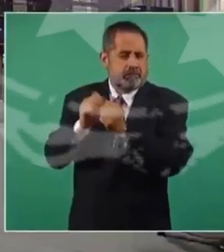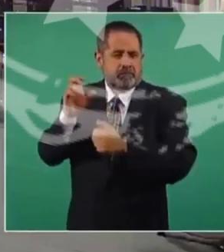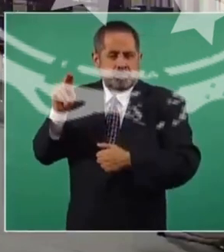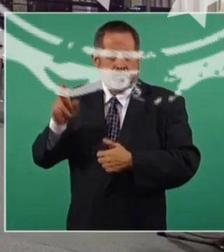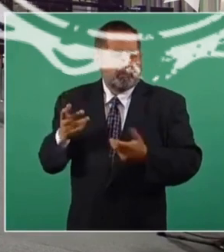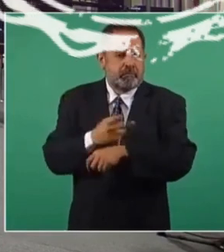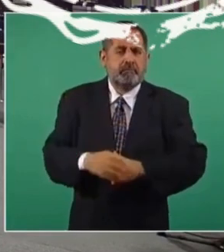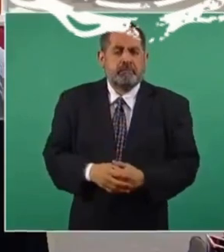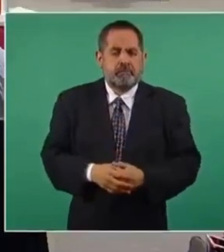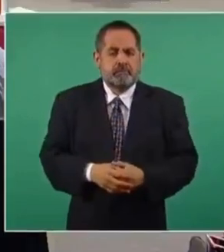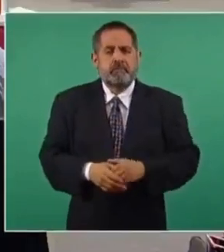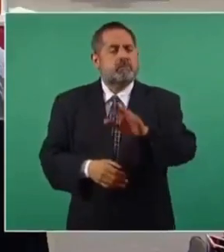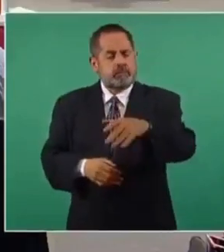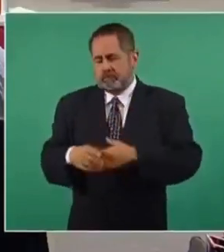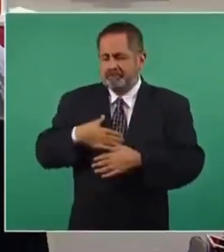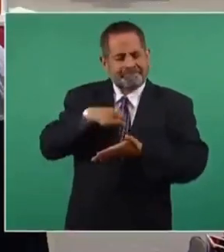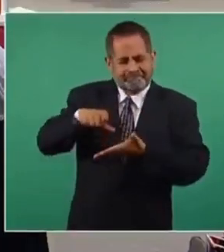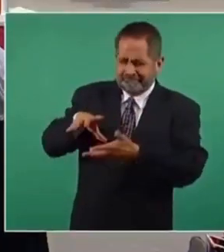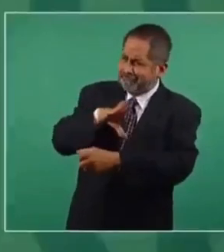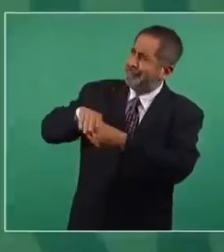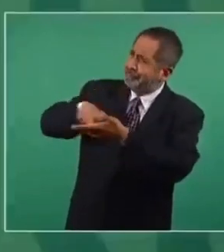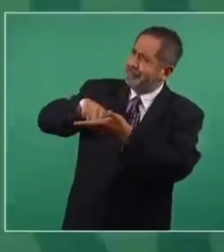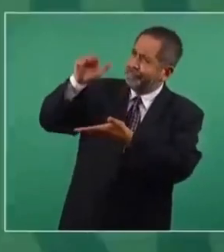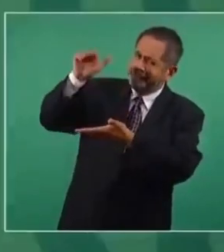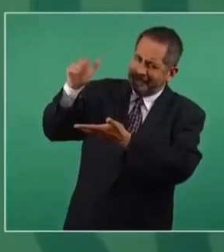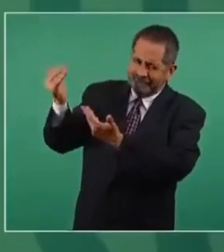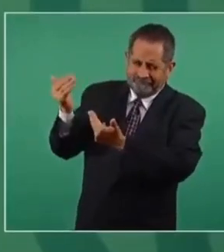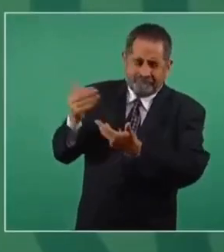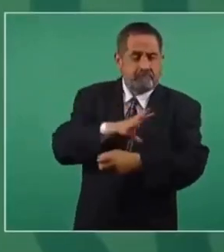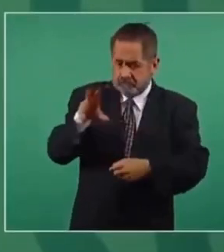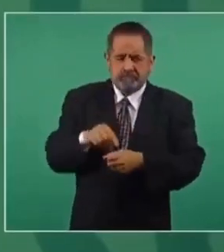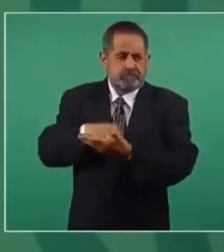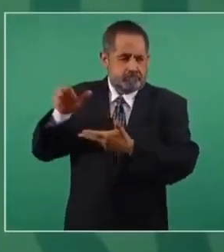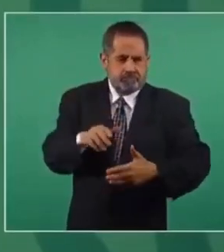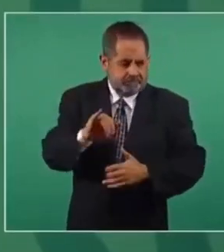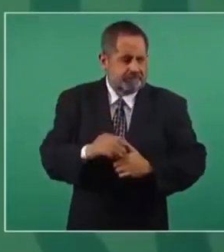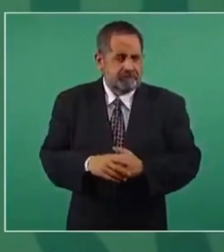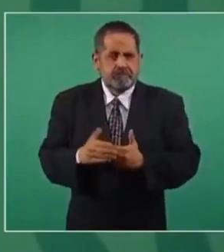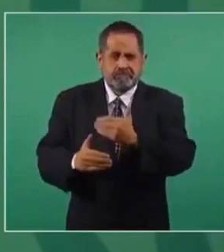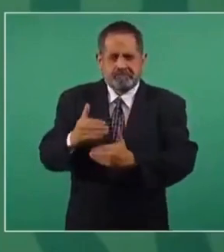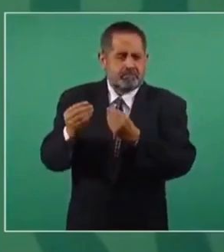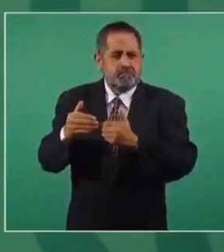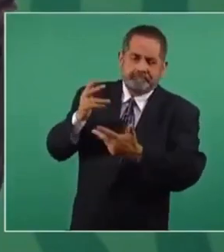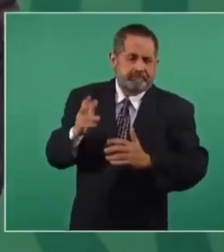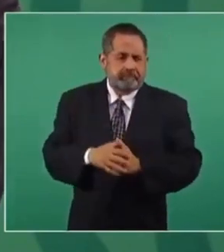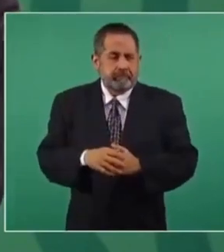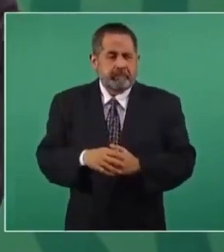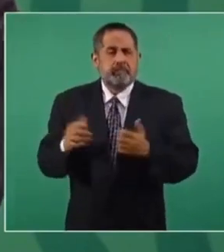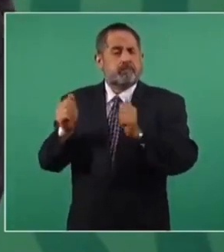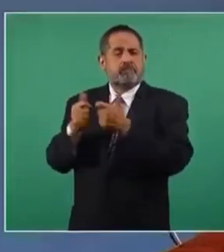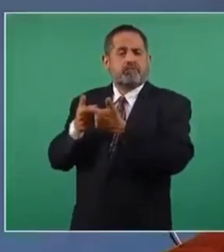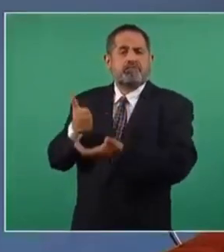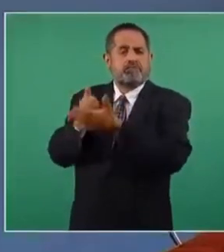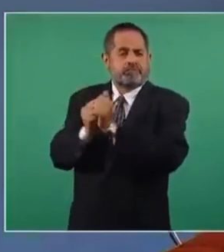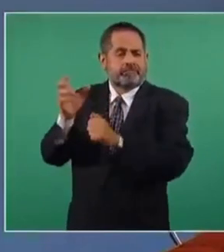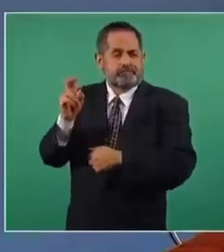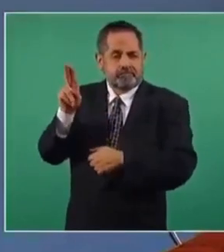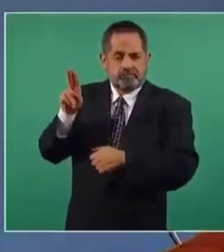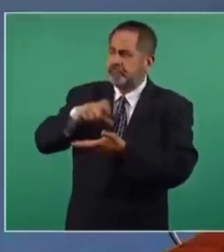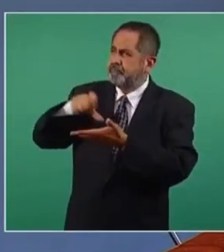Bueno, estamos adquiriendo todos los medicamentos, todos, y ya se va avanzando mucho en la compra consolidada de medicamentos.